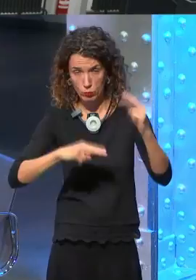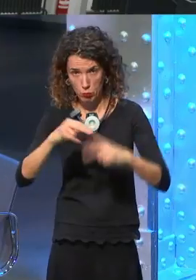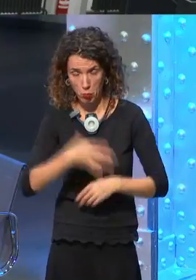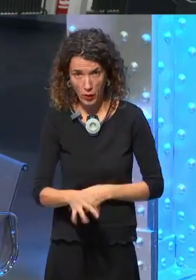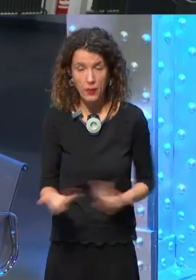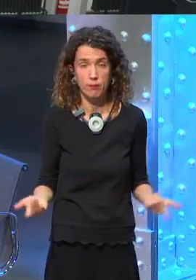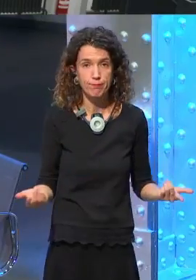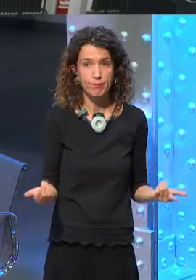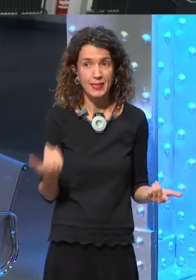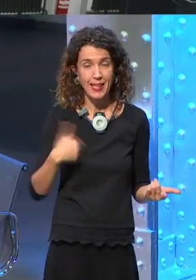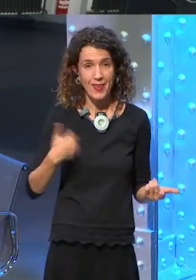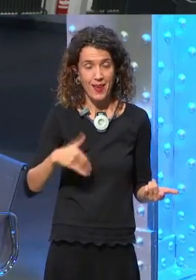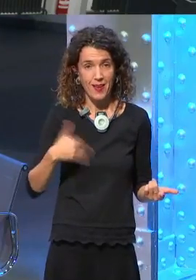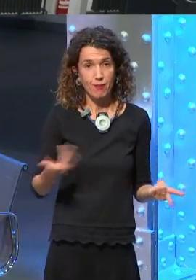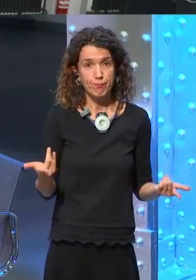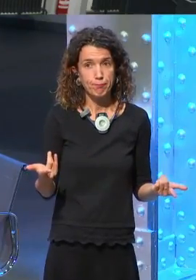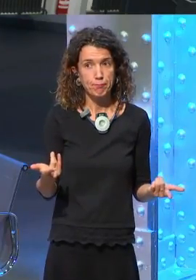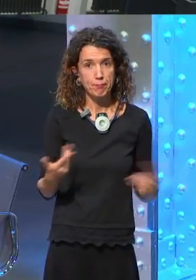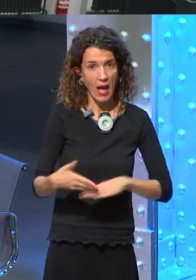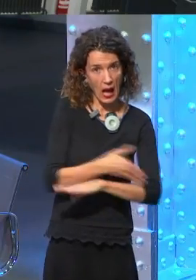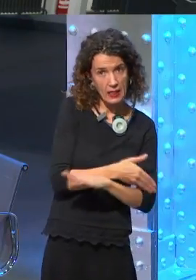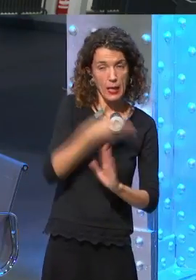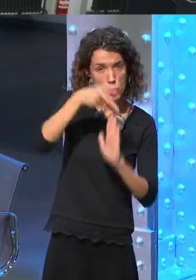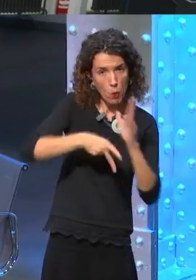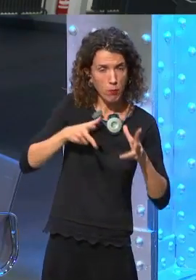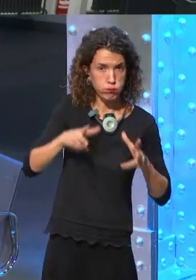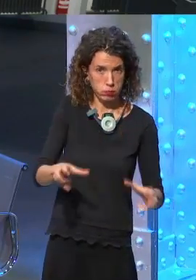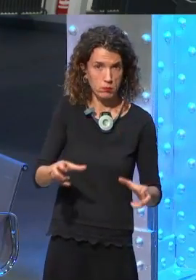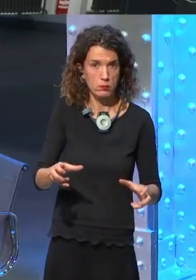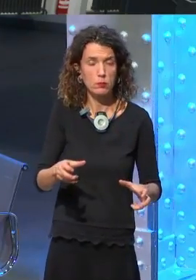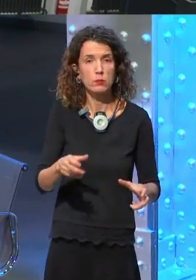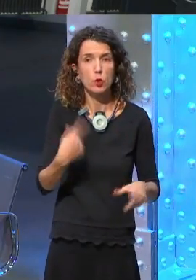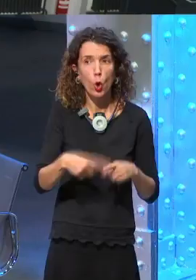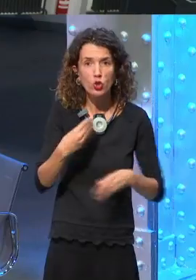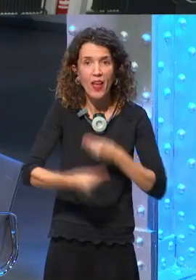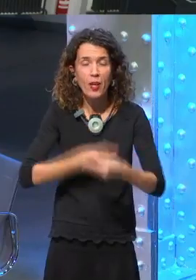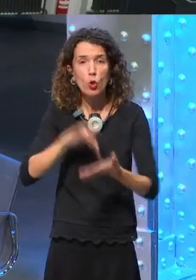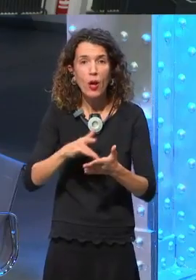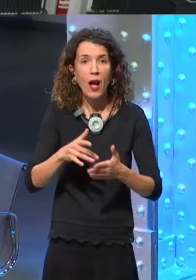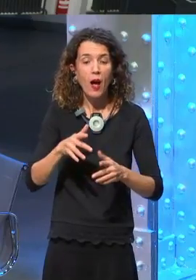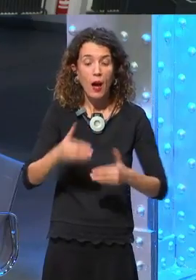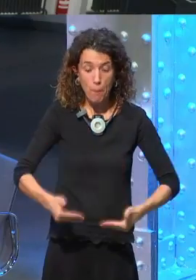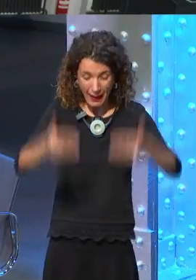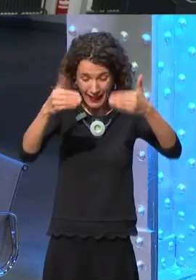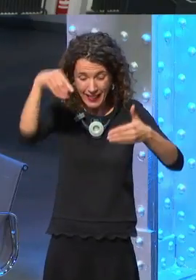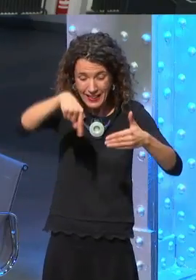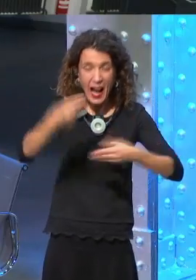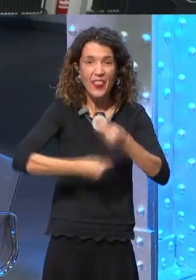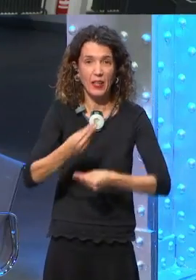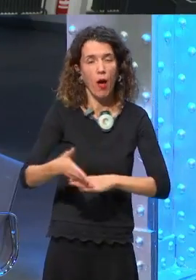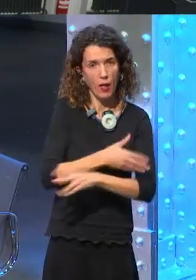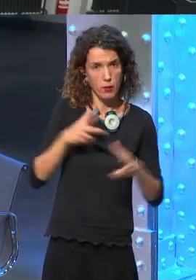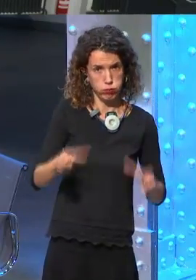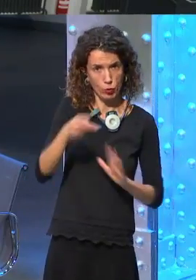sino que ya estarán definidas las normas de lo que tiene que hacer en esa situación. Así que hay que